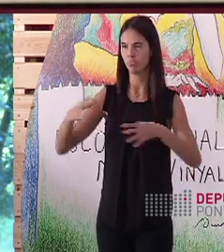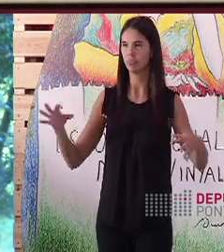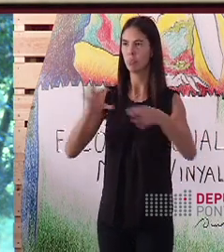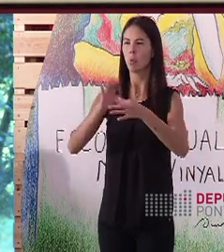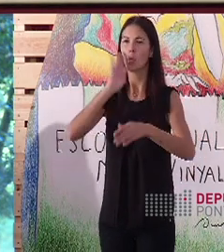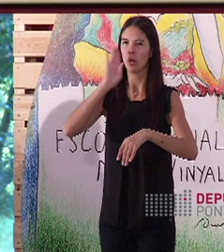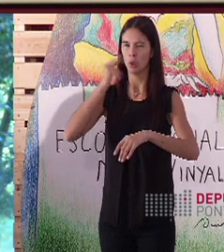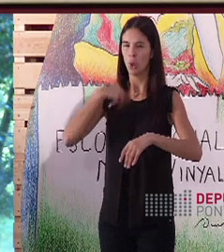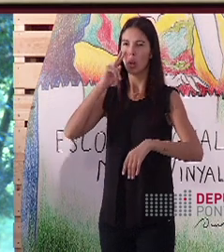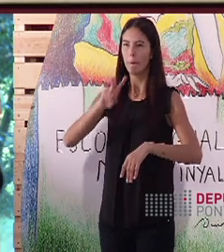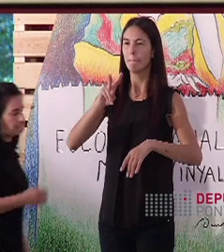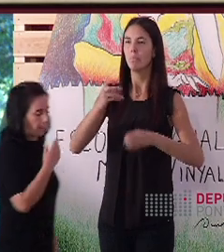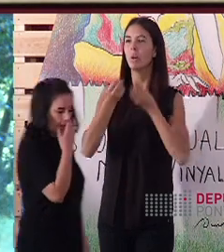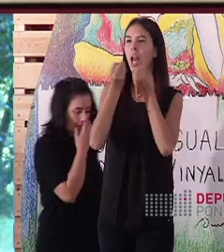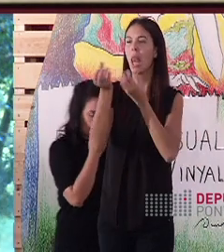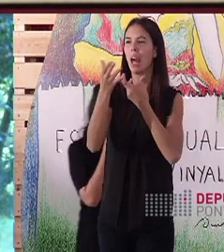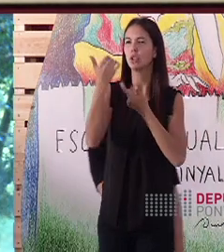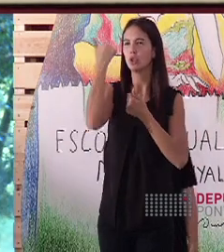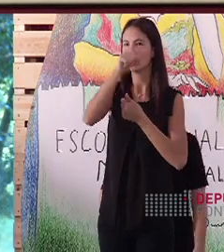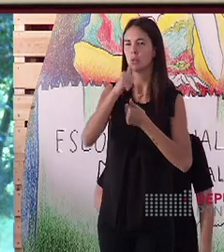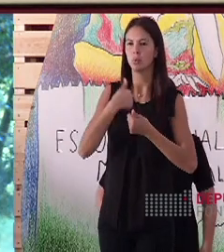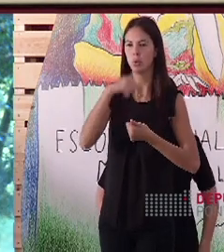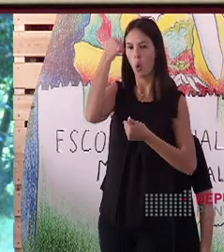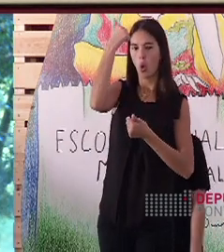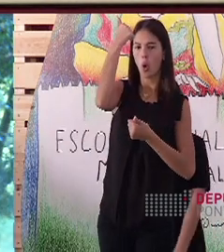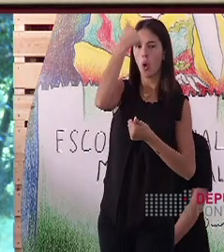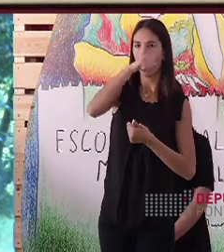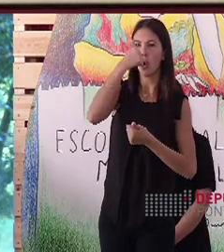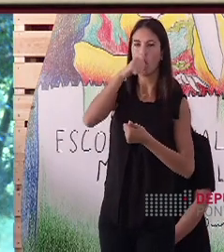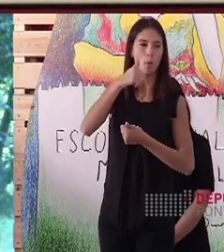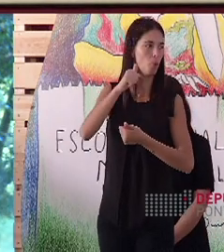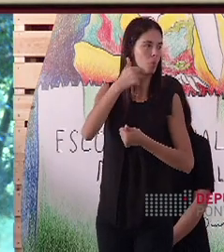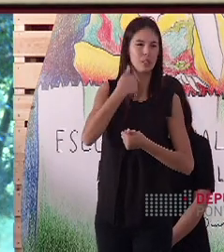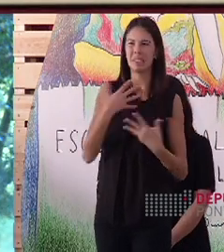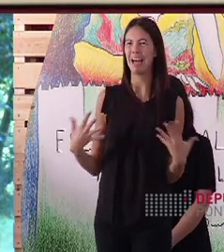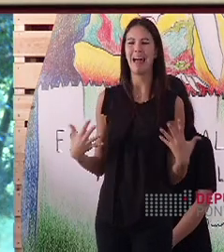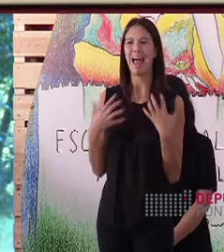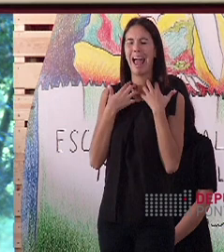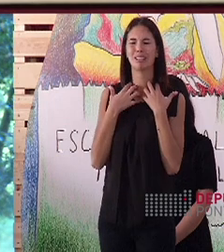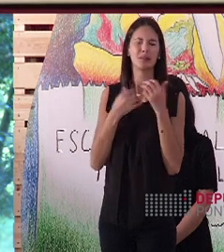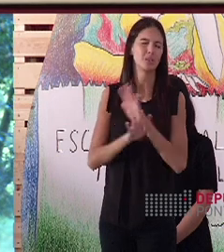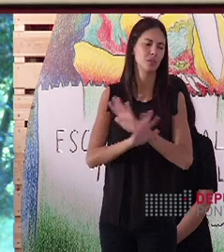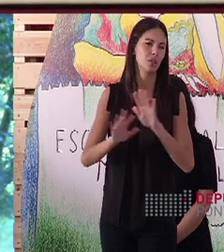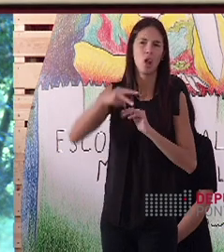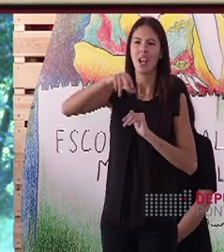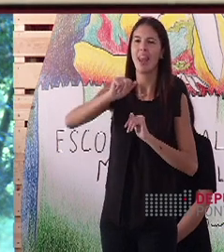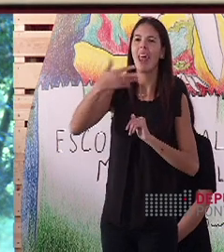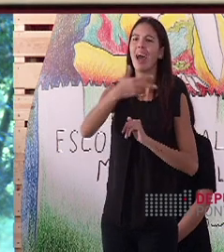pornográfico que he visto es un relato de este individuo al que tengo un asco que es infinito, que se llama